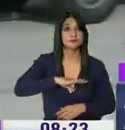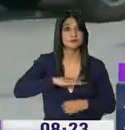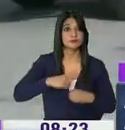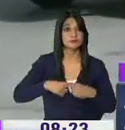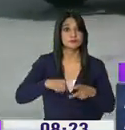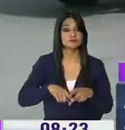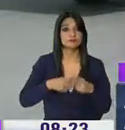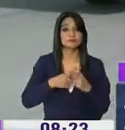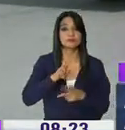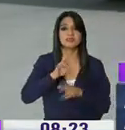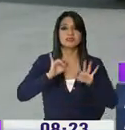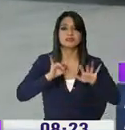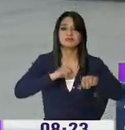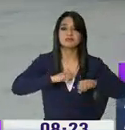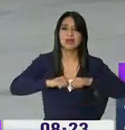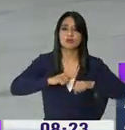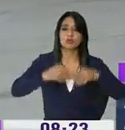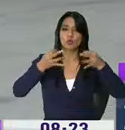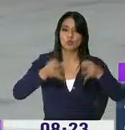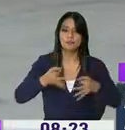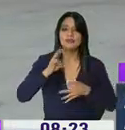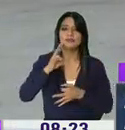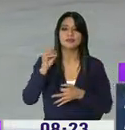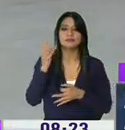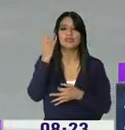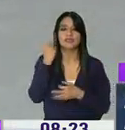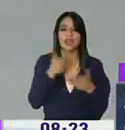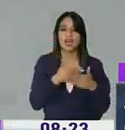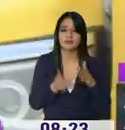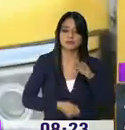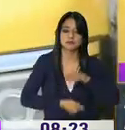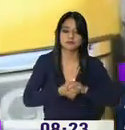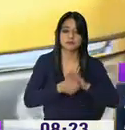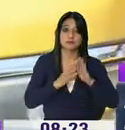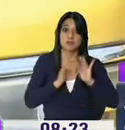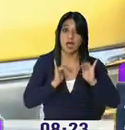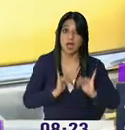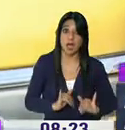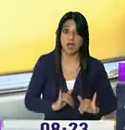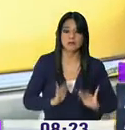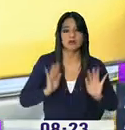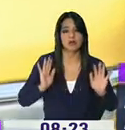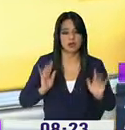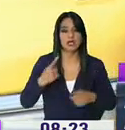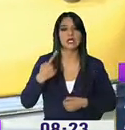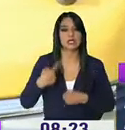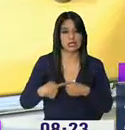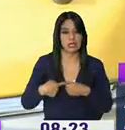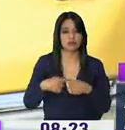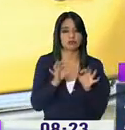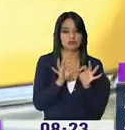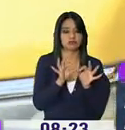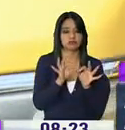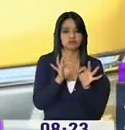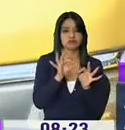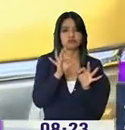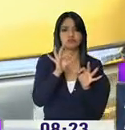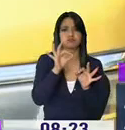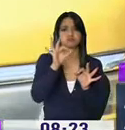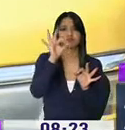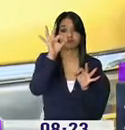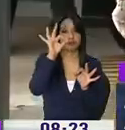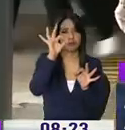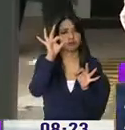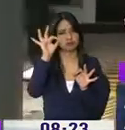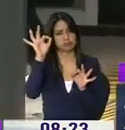el 26 de mayo, que se cumplan los 70 días de aislamiento social, la ciudad alcanzará el pico de casos de